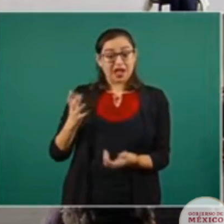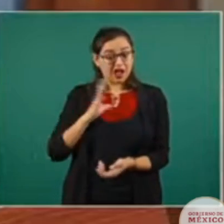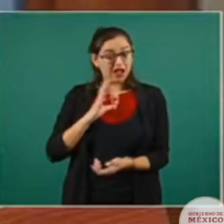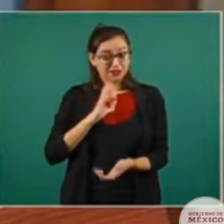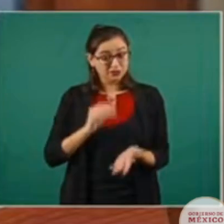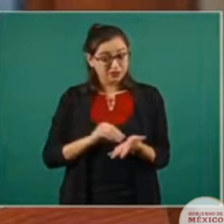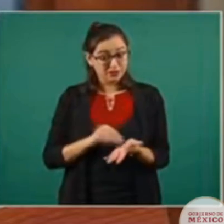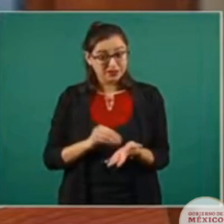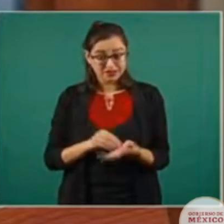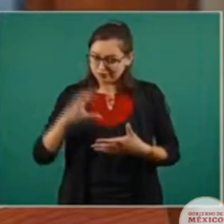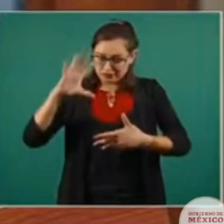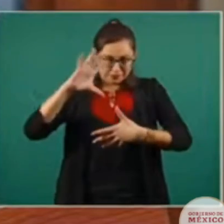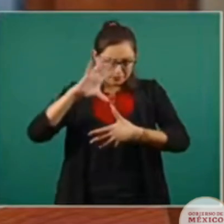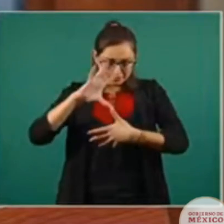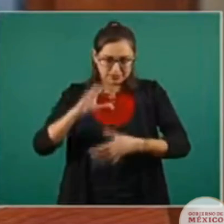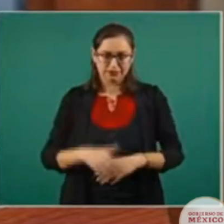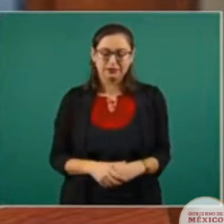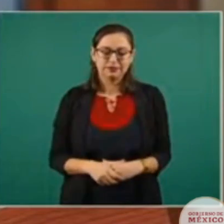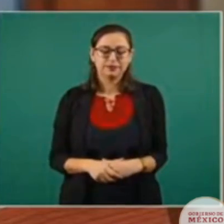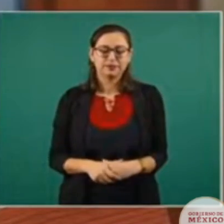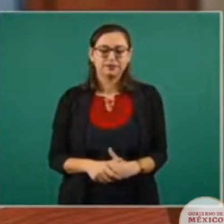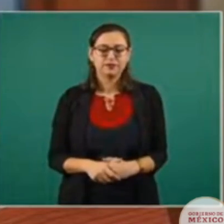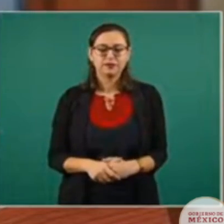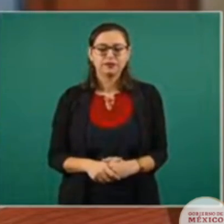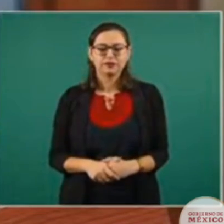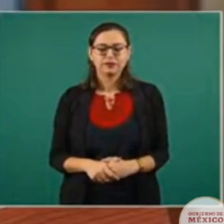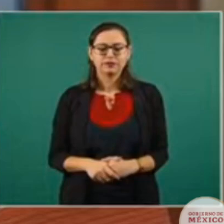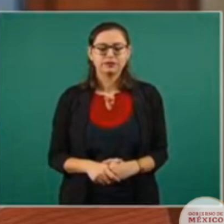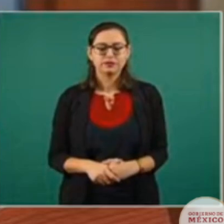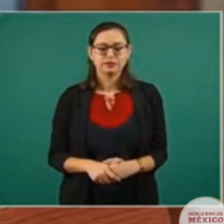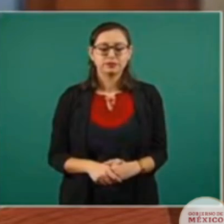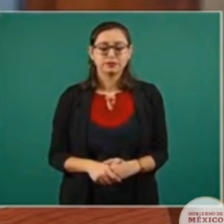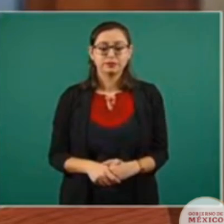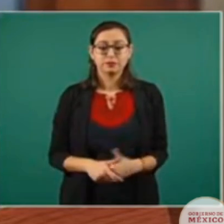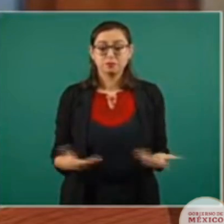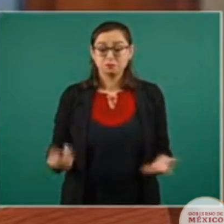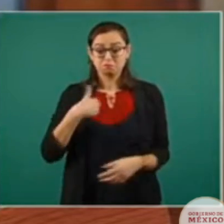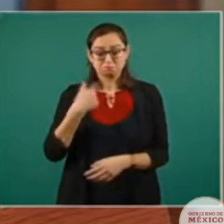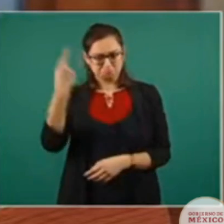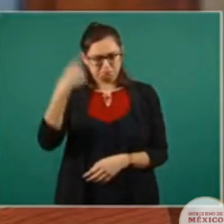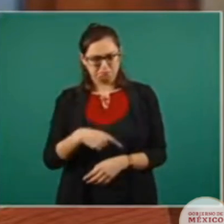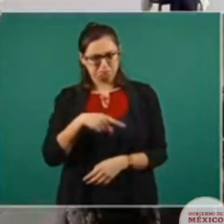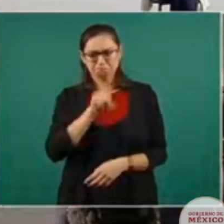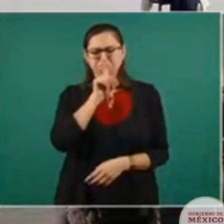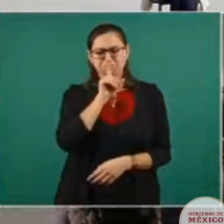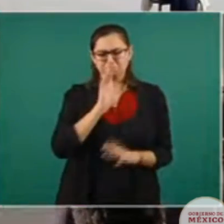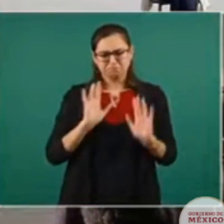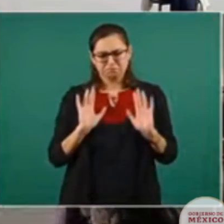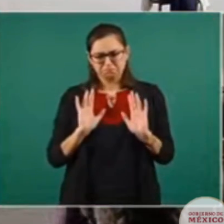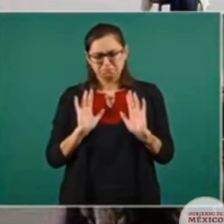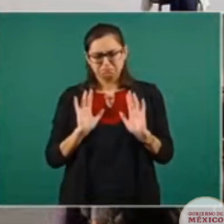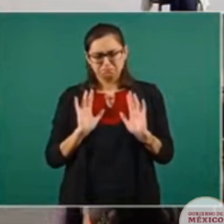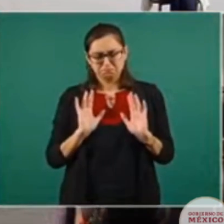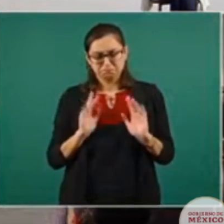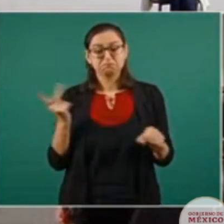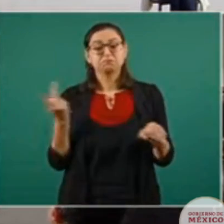Sin afán de ahondar en ellas, Su Majestad, me ciño a los hechos. La